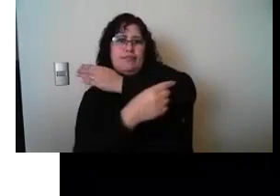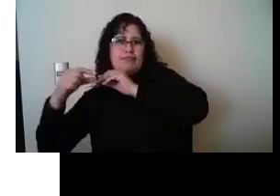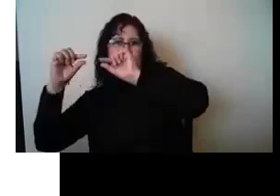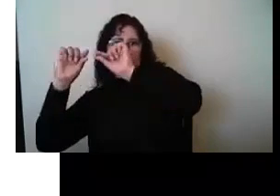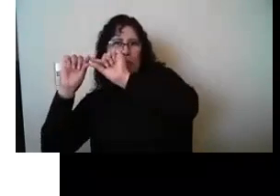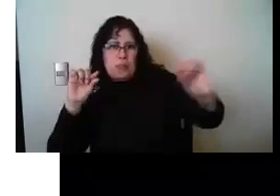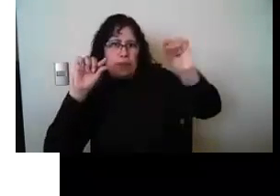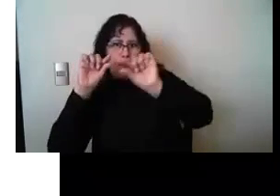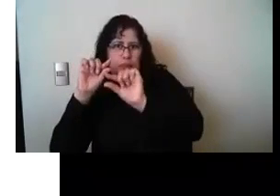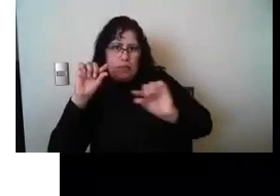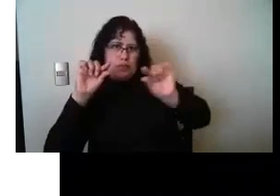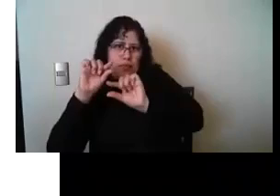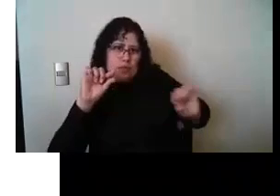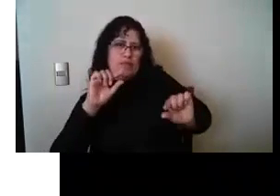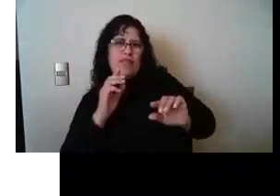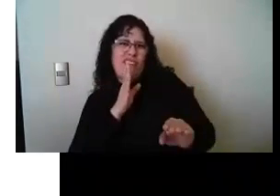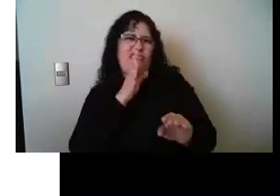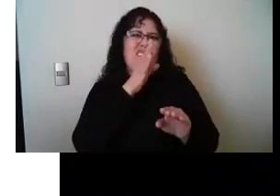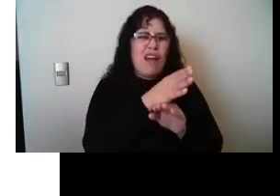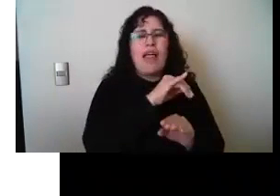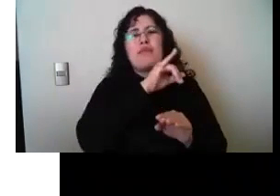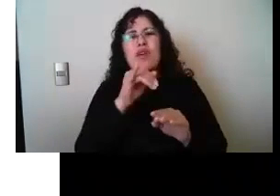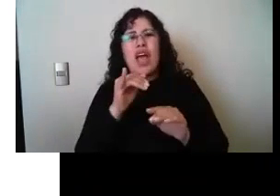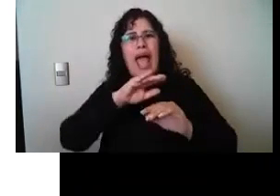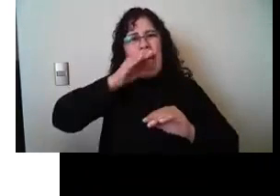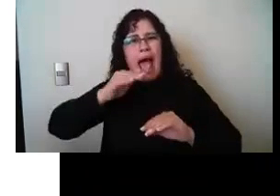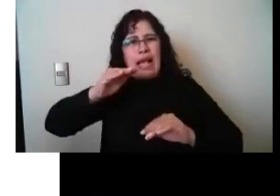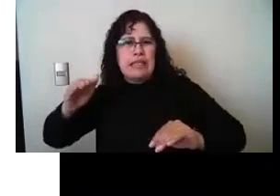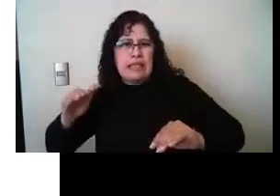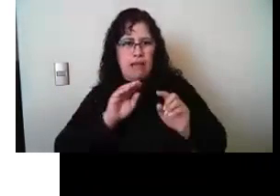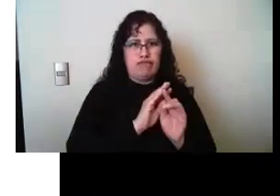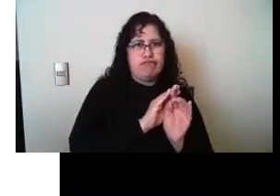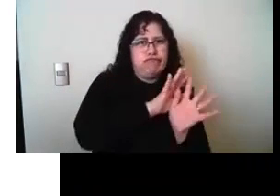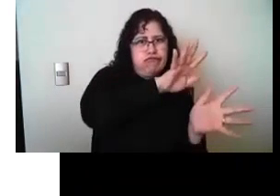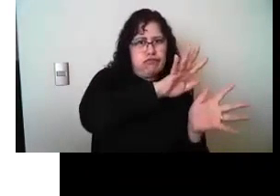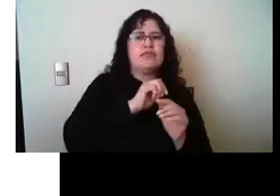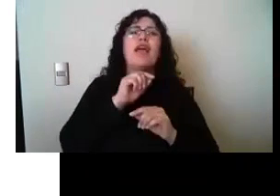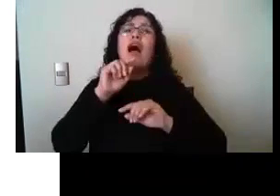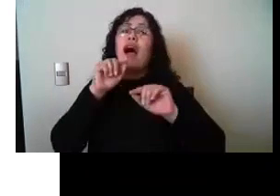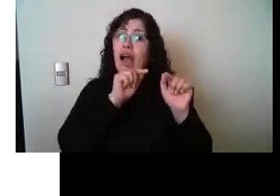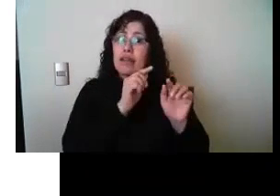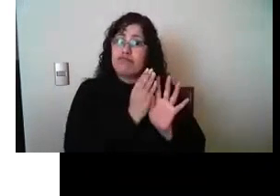el tracto y las estrías. Hay algunas estrías olfatorias que se van a ir directamente a nivel